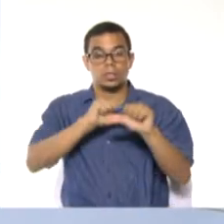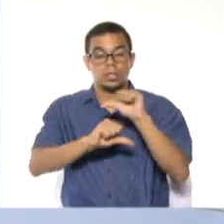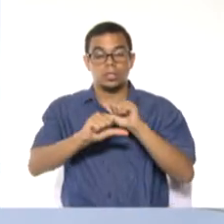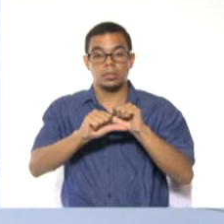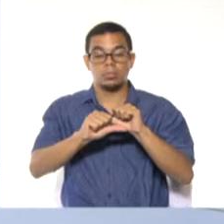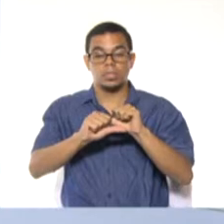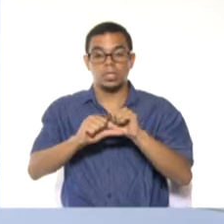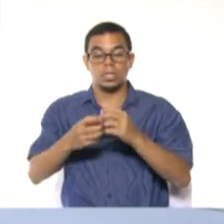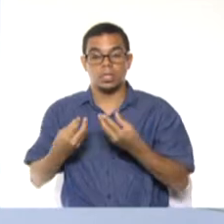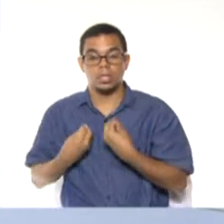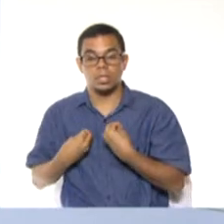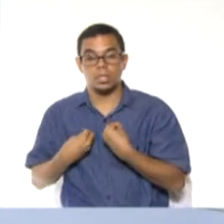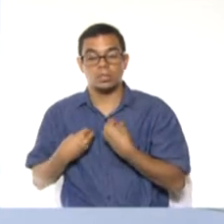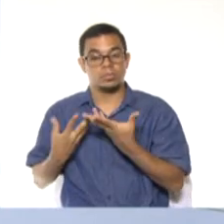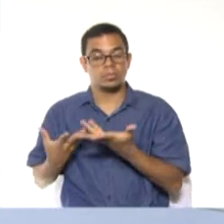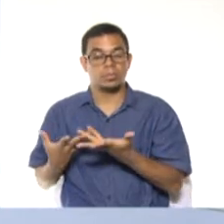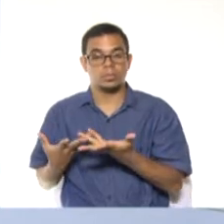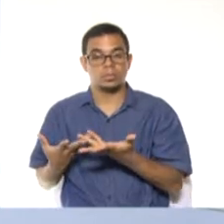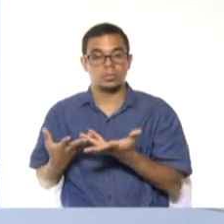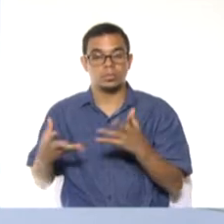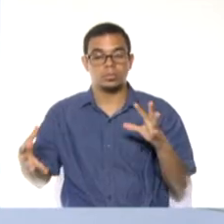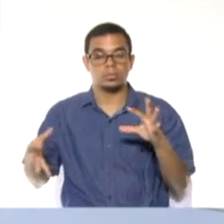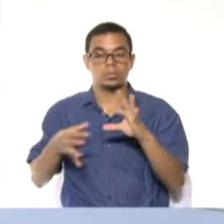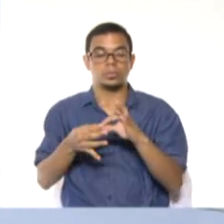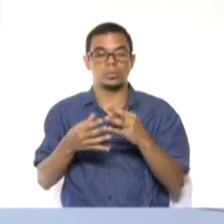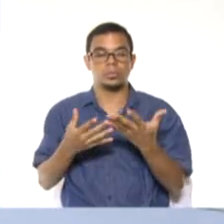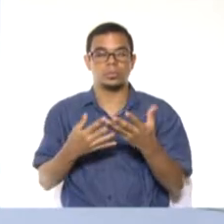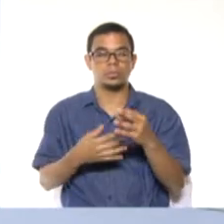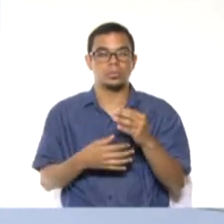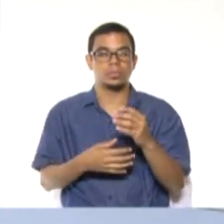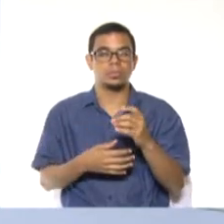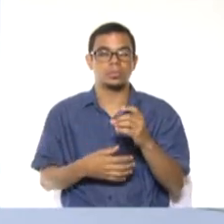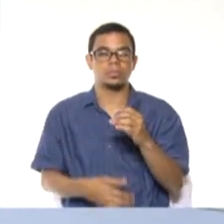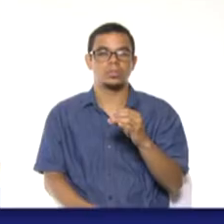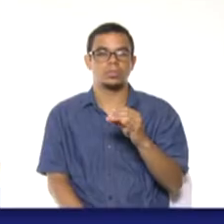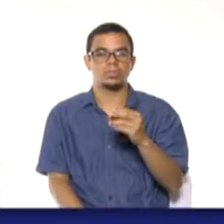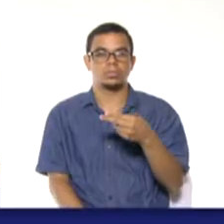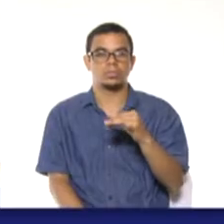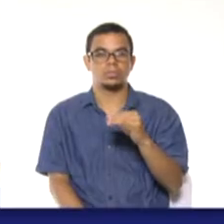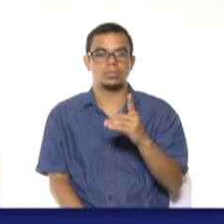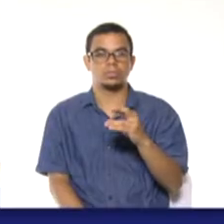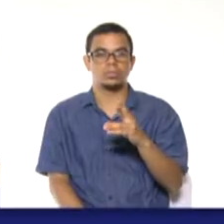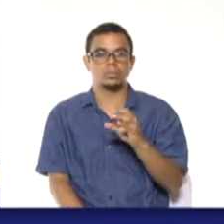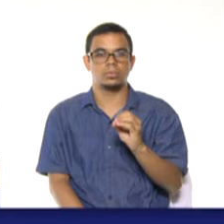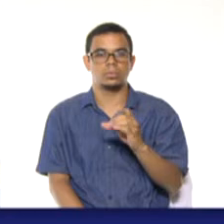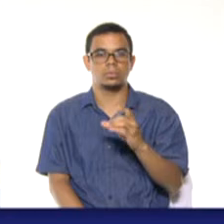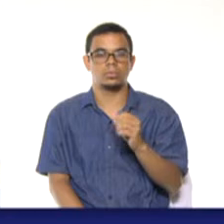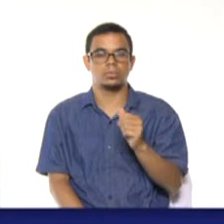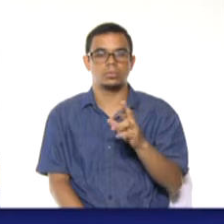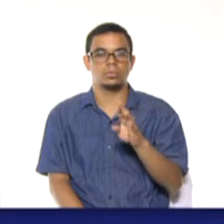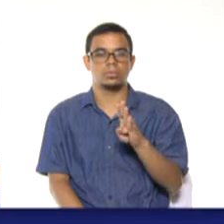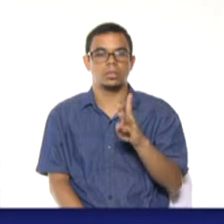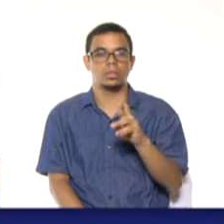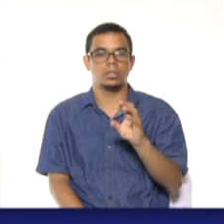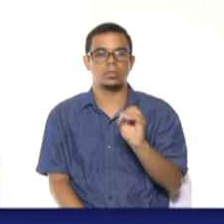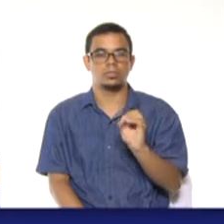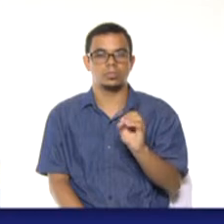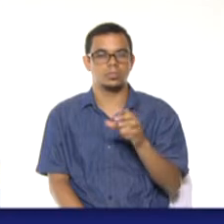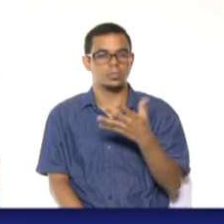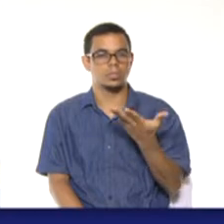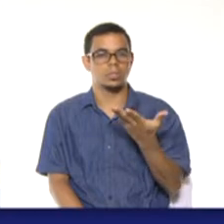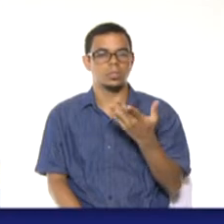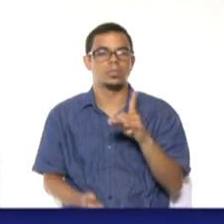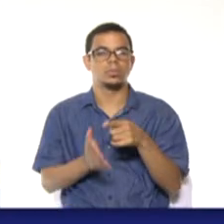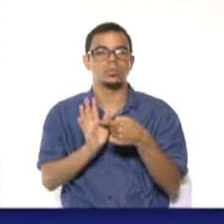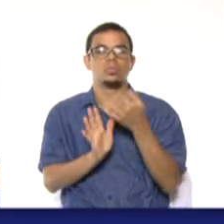unión del carbono con el hidrógeno. ¿Dónde encontramos esos hidrocarburos? Veamos en pantalla o representación donde